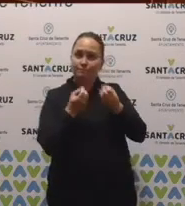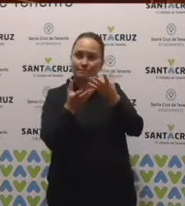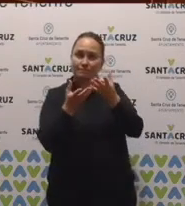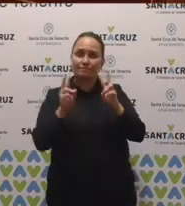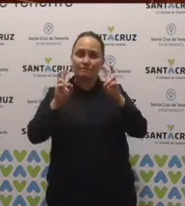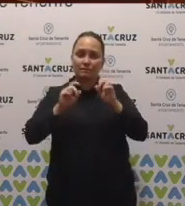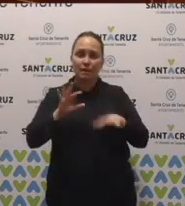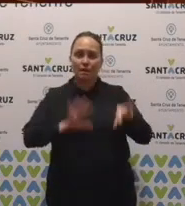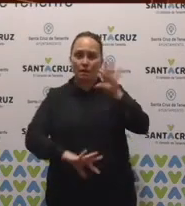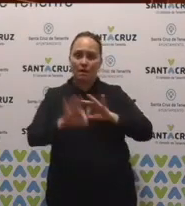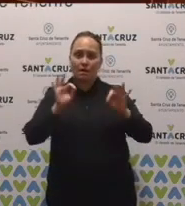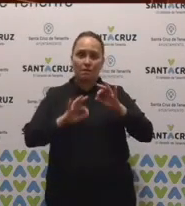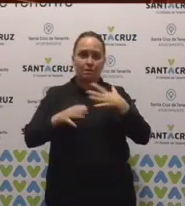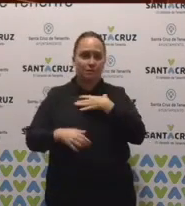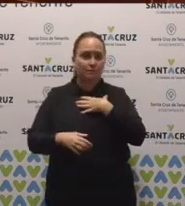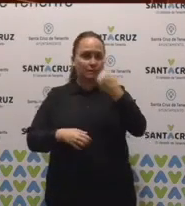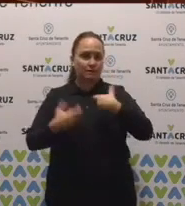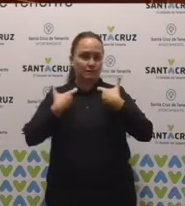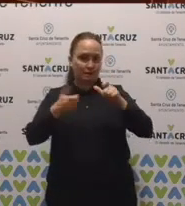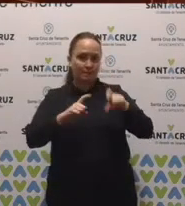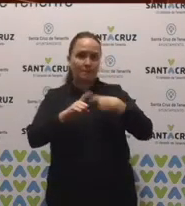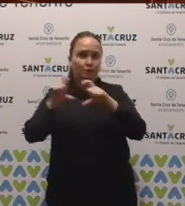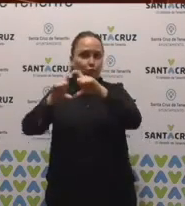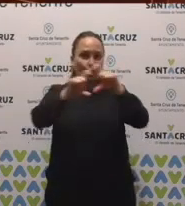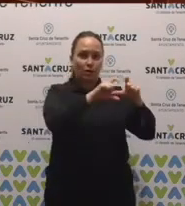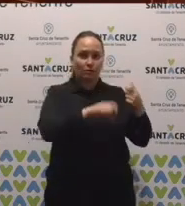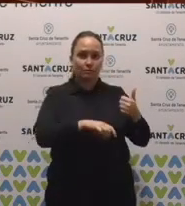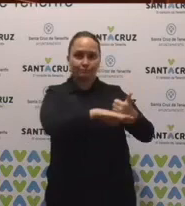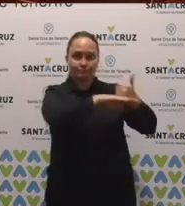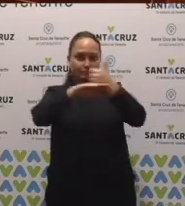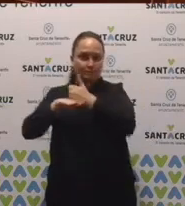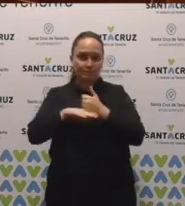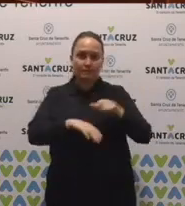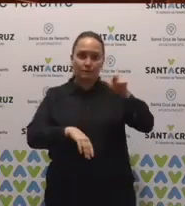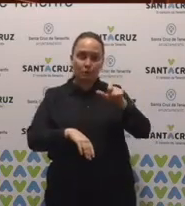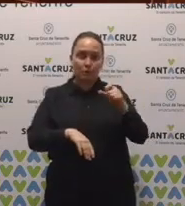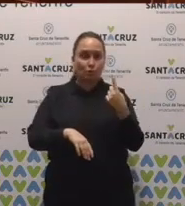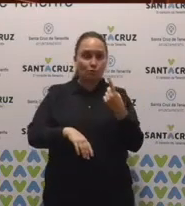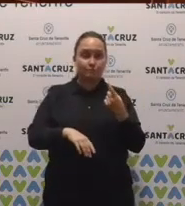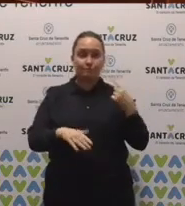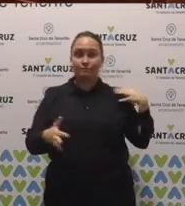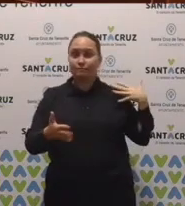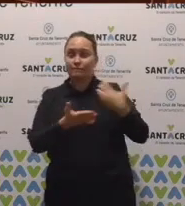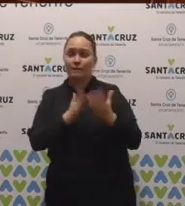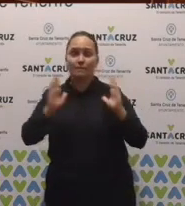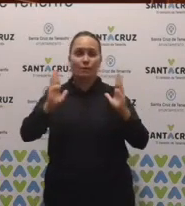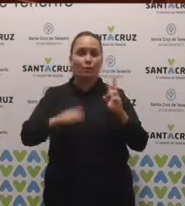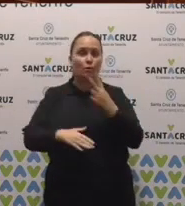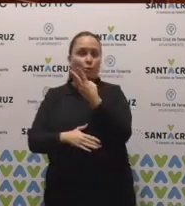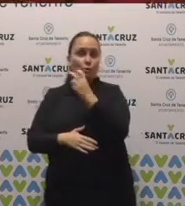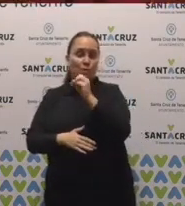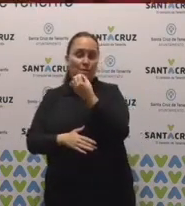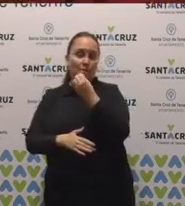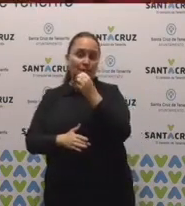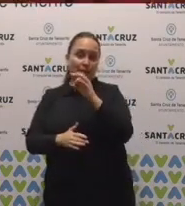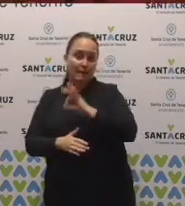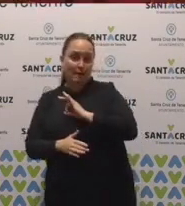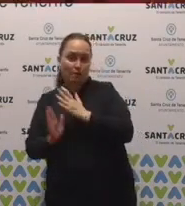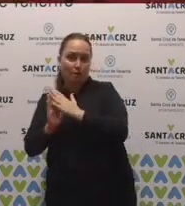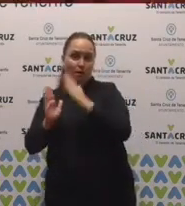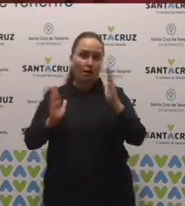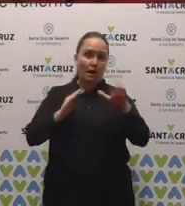alcaldía y resoluciones de los órganos unipersonales desde el día 29 02 de 2020 al día de la fecha intervenciones